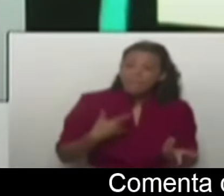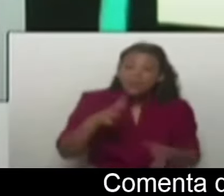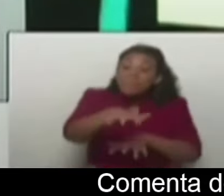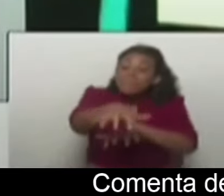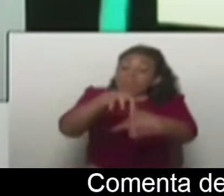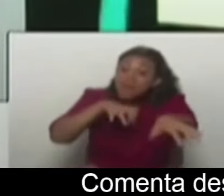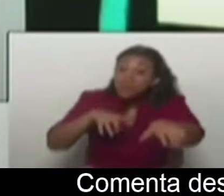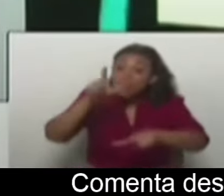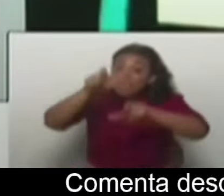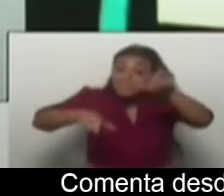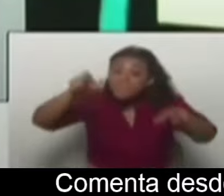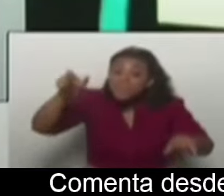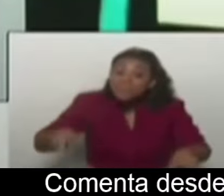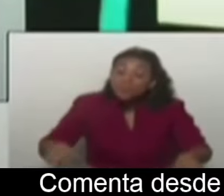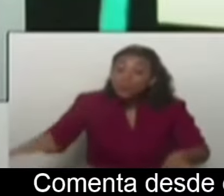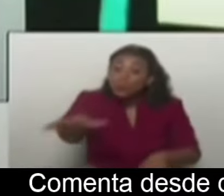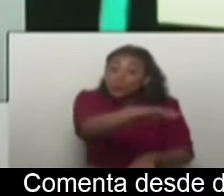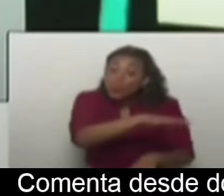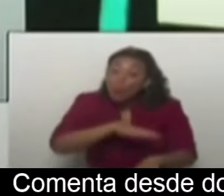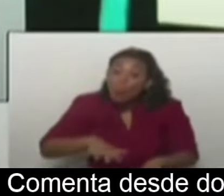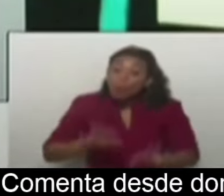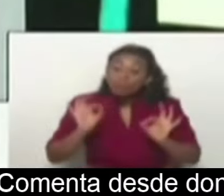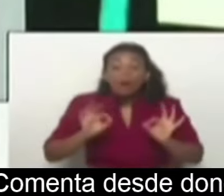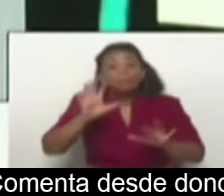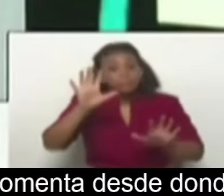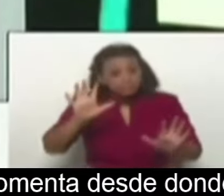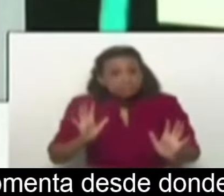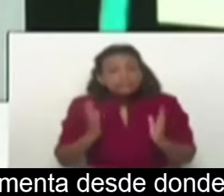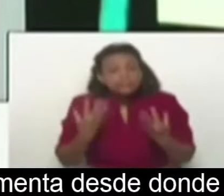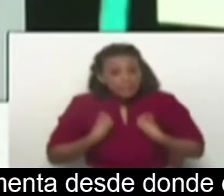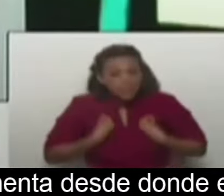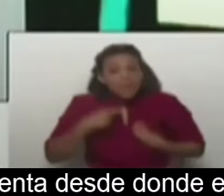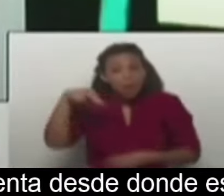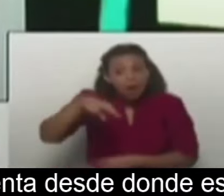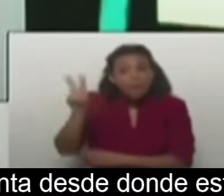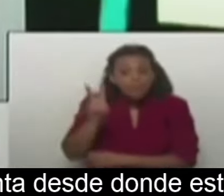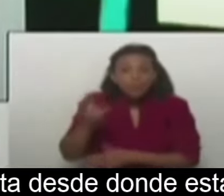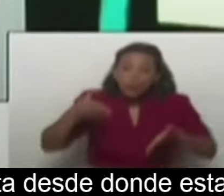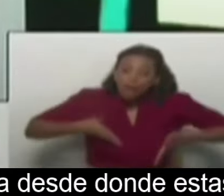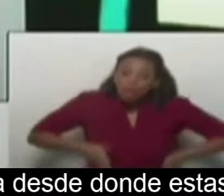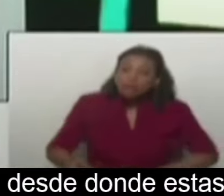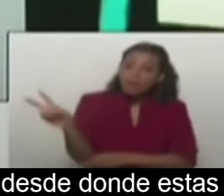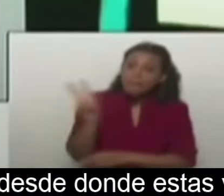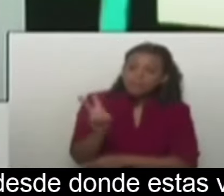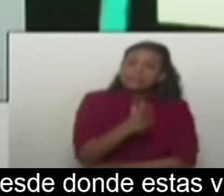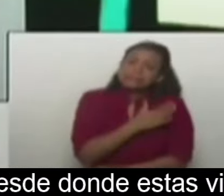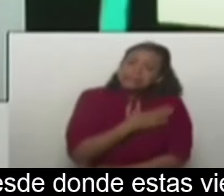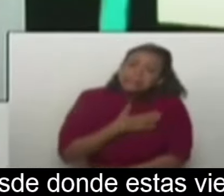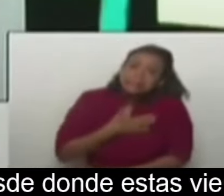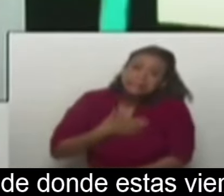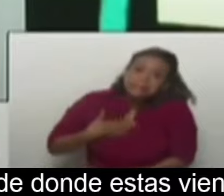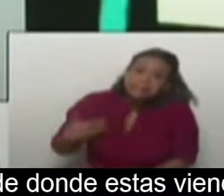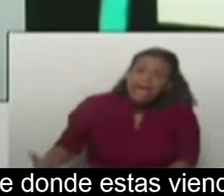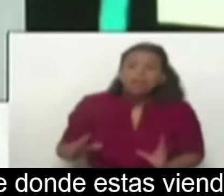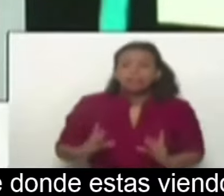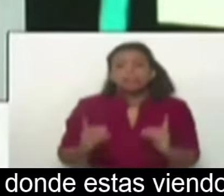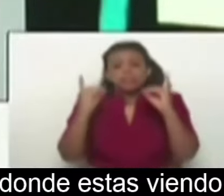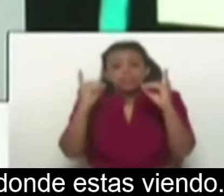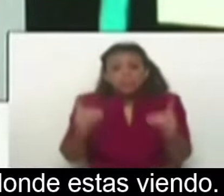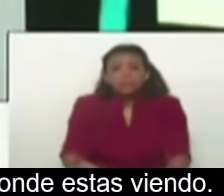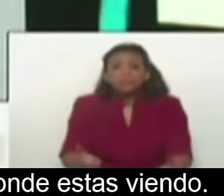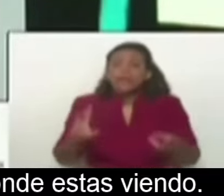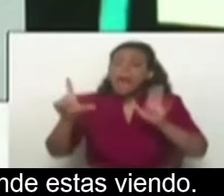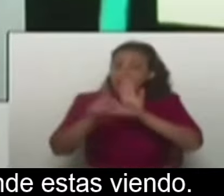mayoría de las personas que vivimos en este país, ciudadanos y ciudadanas de Venezuela, están de acuerdo de que las